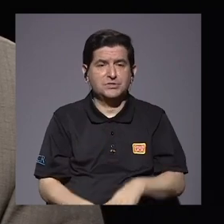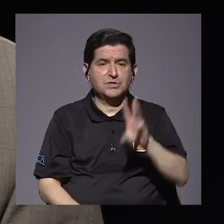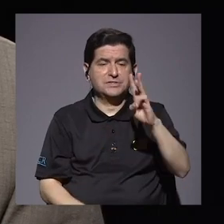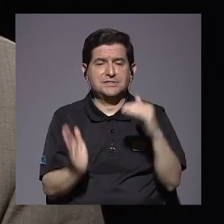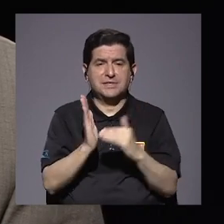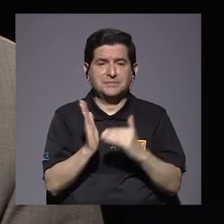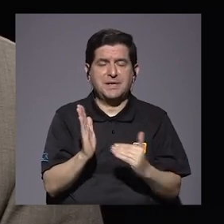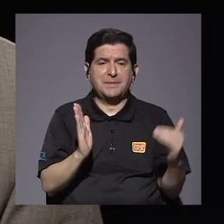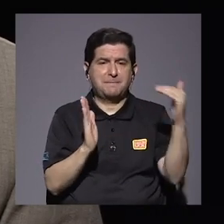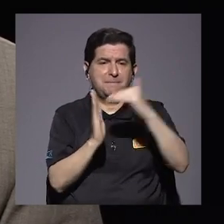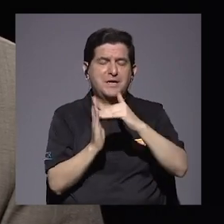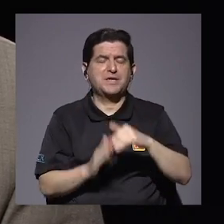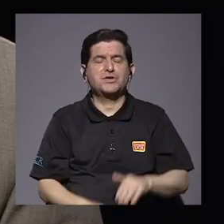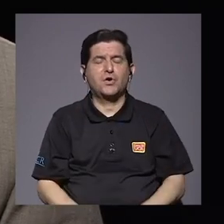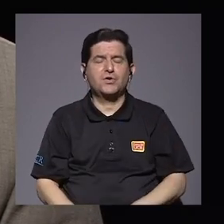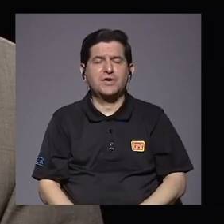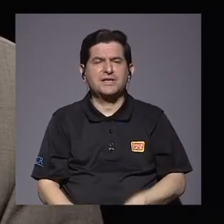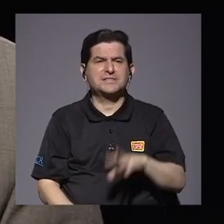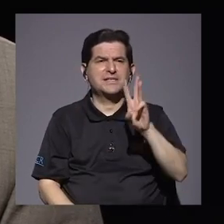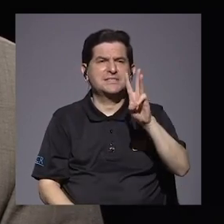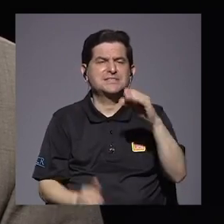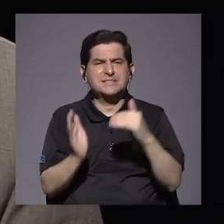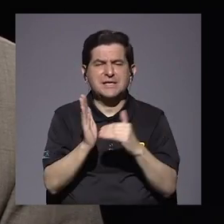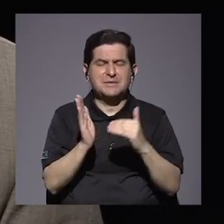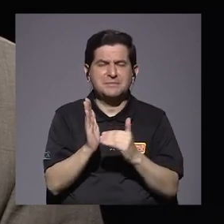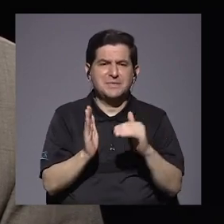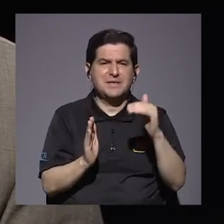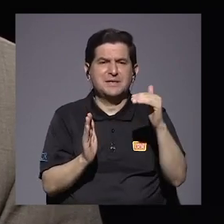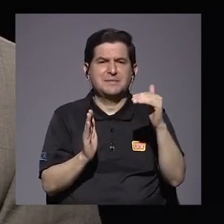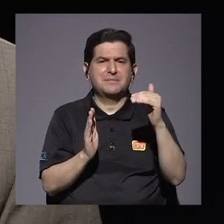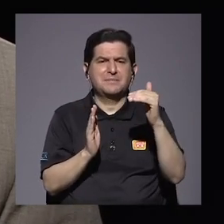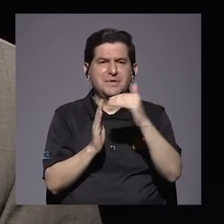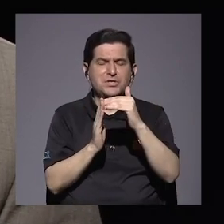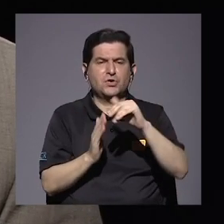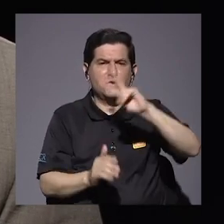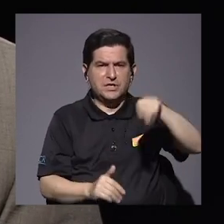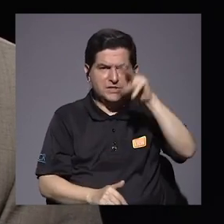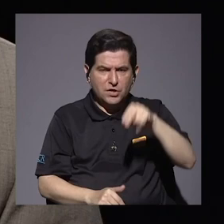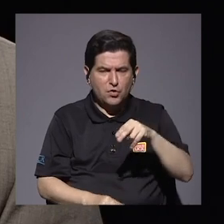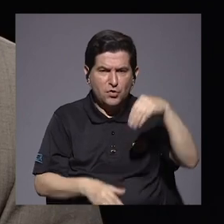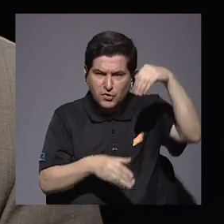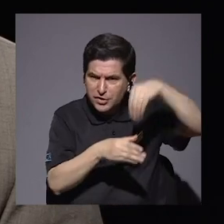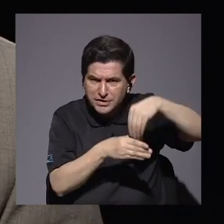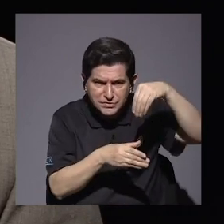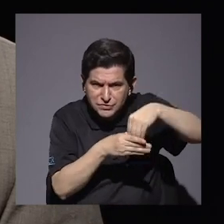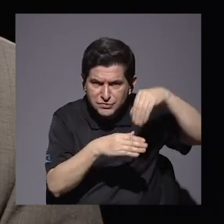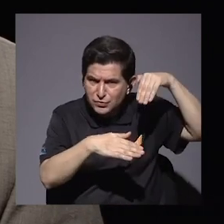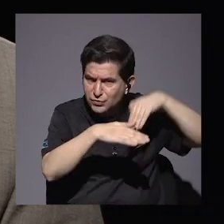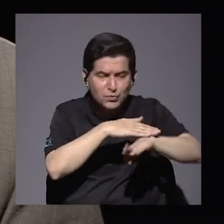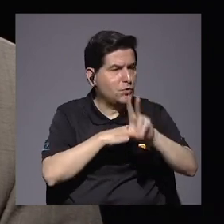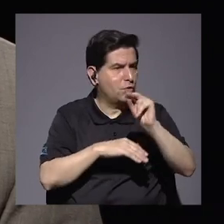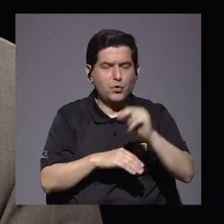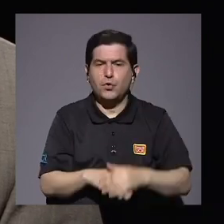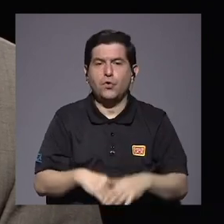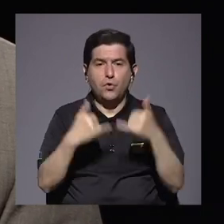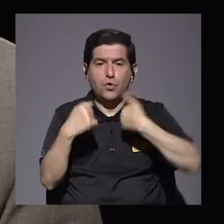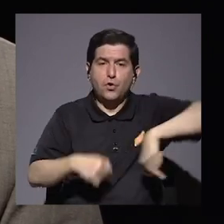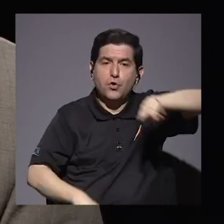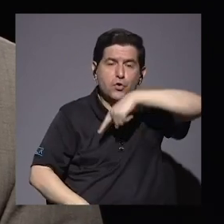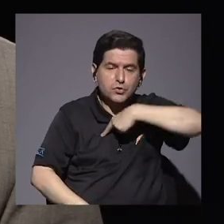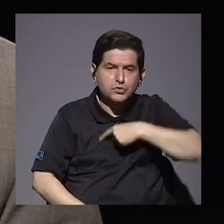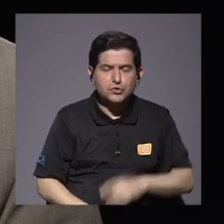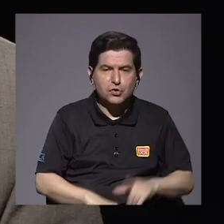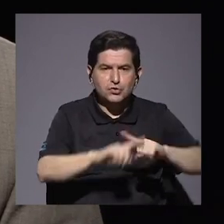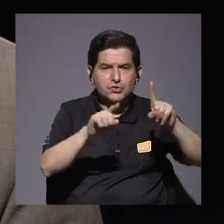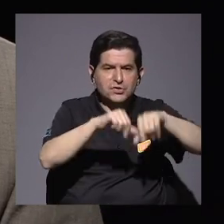esos 6.000 millones de colones, 6.700 millones de colones, no los teníamos ahí guardados. Lo que estamos haciendo es recortando,